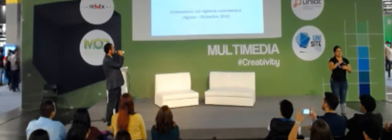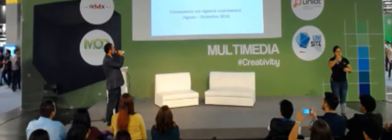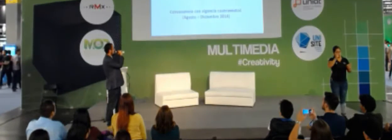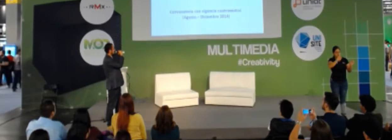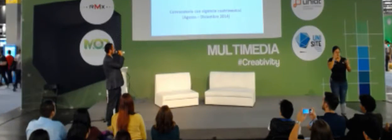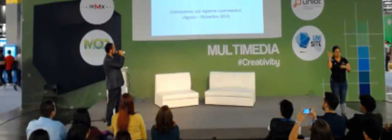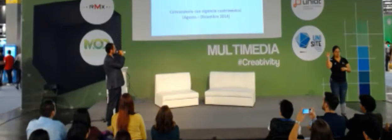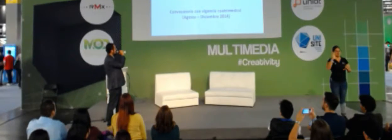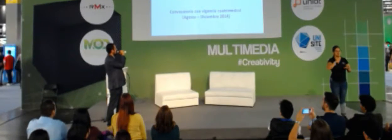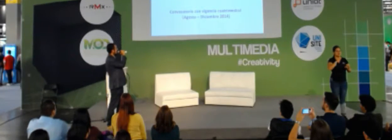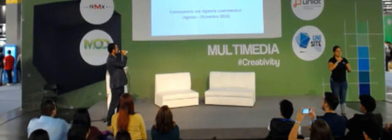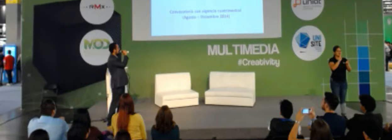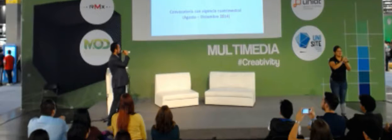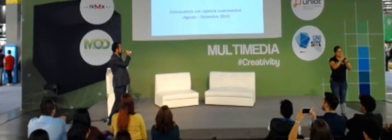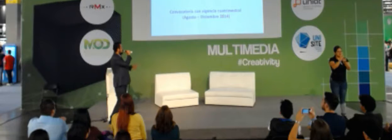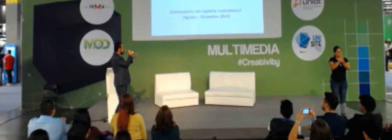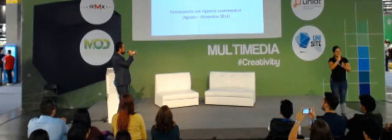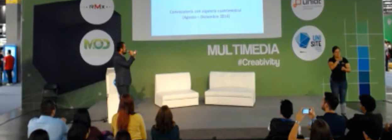de comunicación.